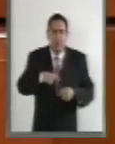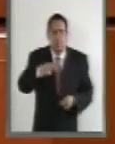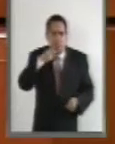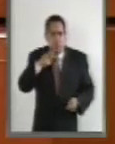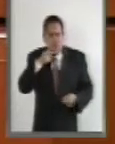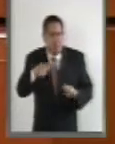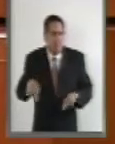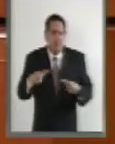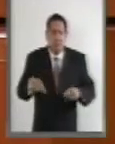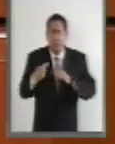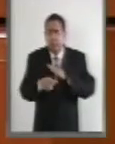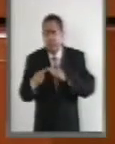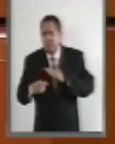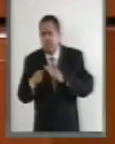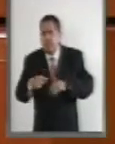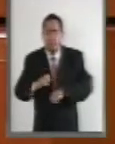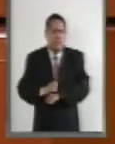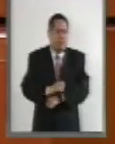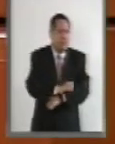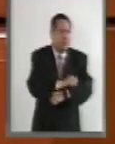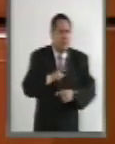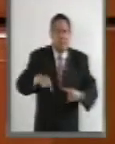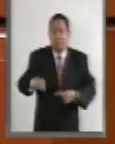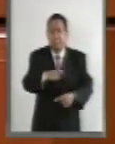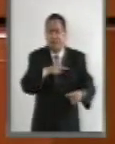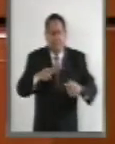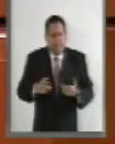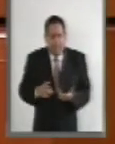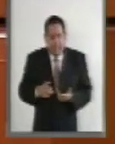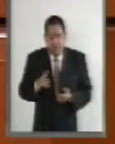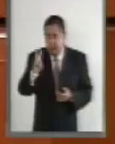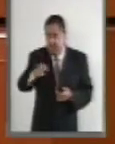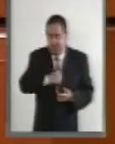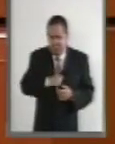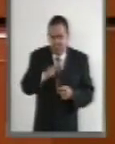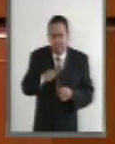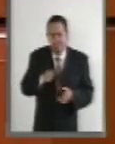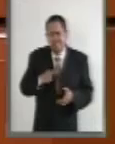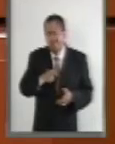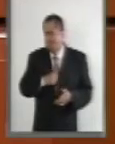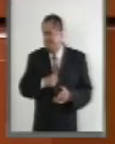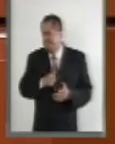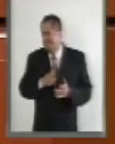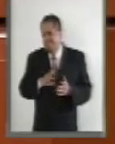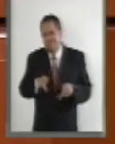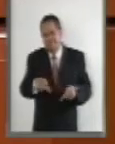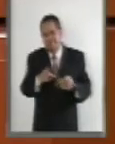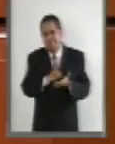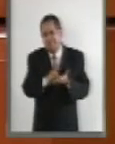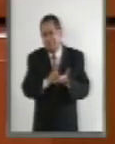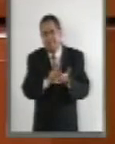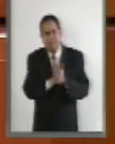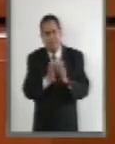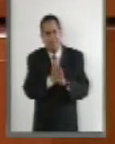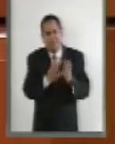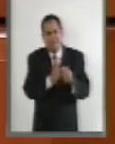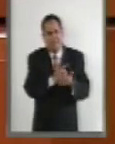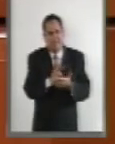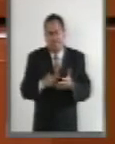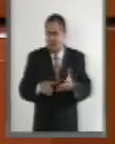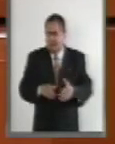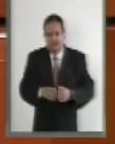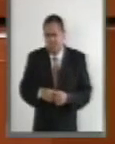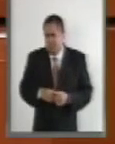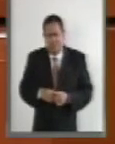y desafortunadamente se han encontrado casos en donde forman parte de las redes de narcomenudeo. Este, el Chiclerito,